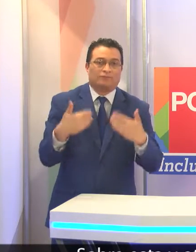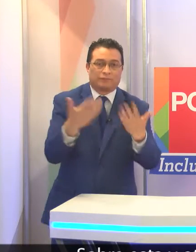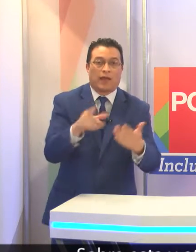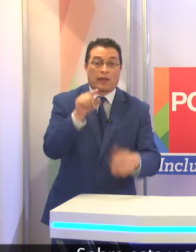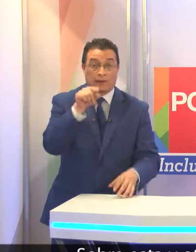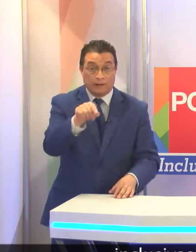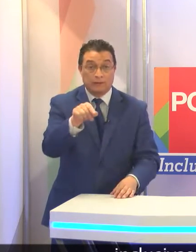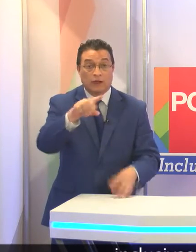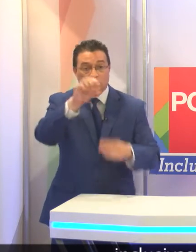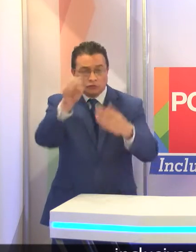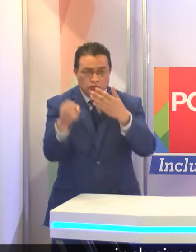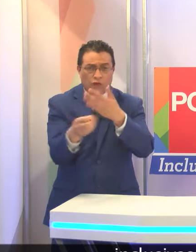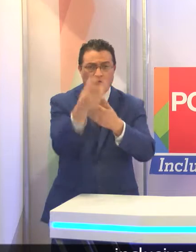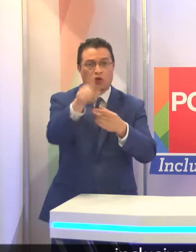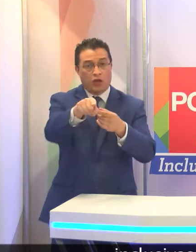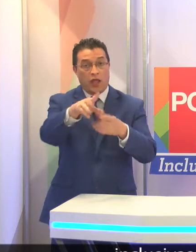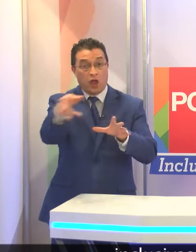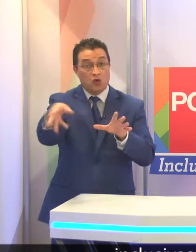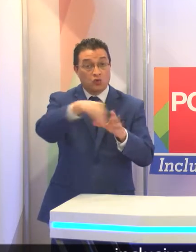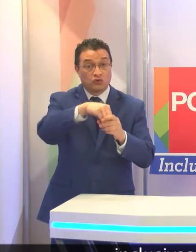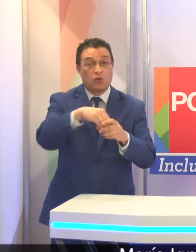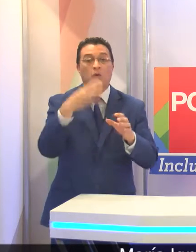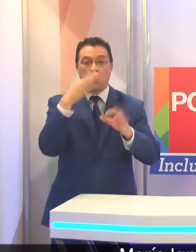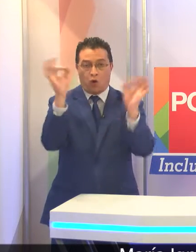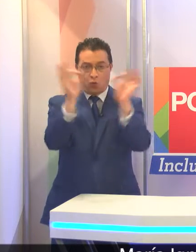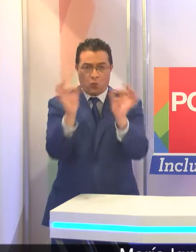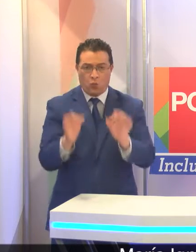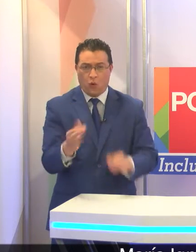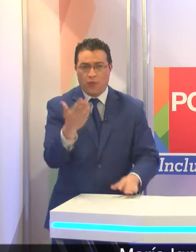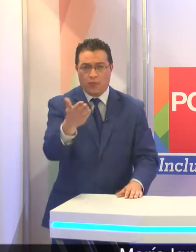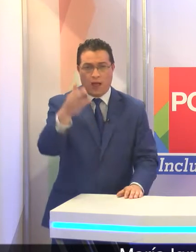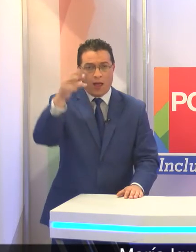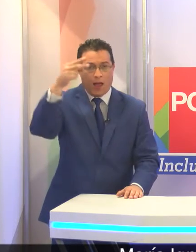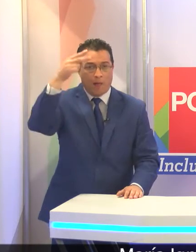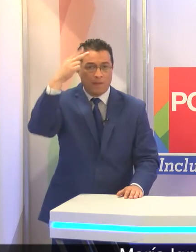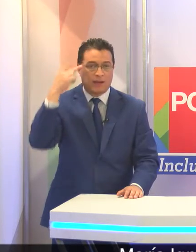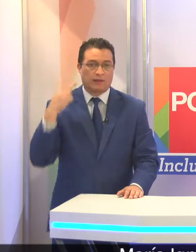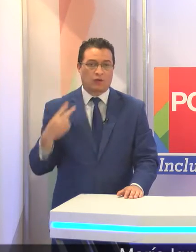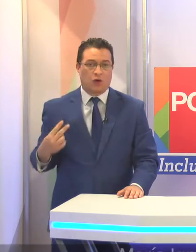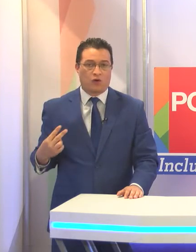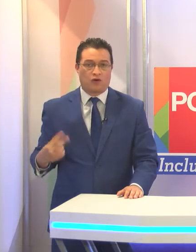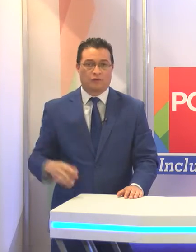esta y otras innovaciones inclusivas, nos cuenta María Ignacia Luengo.